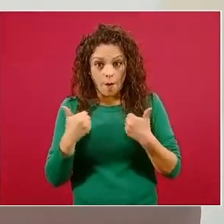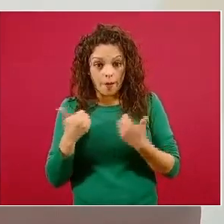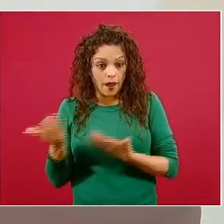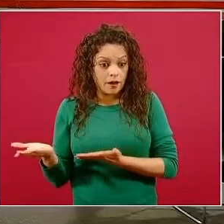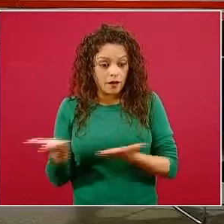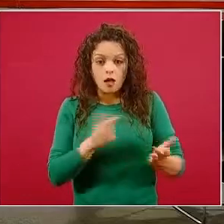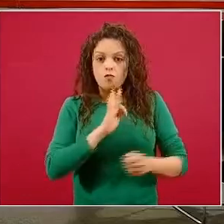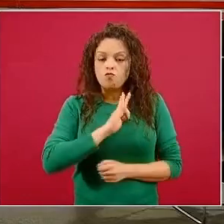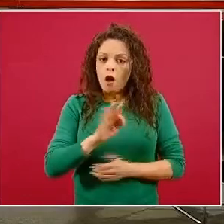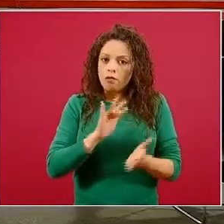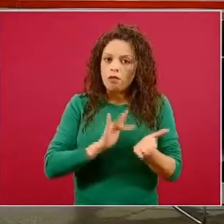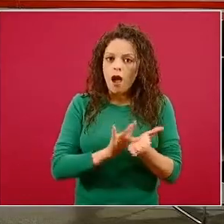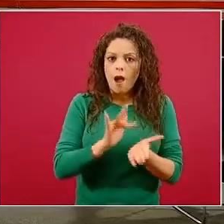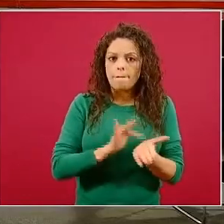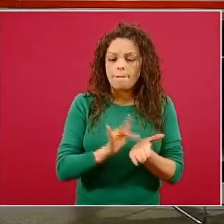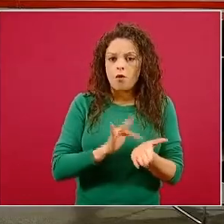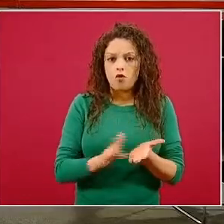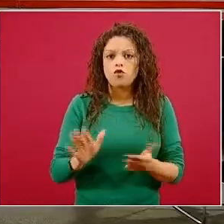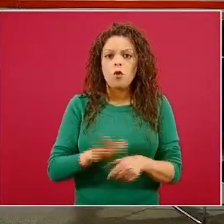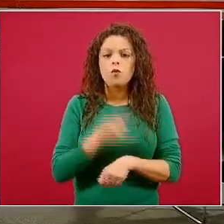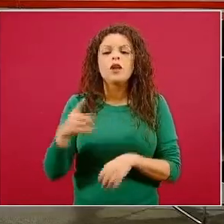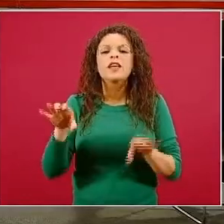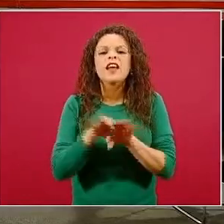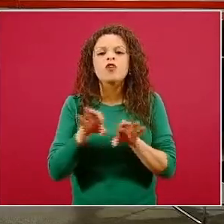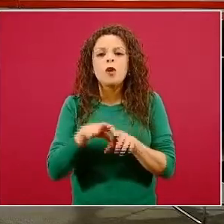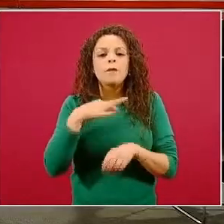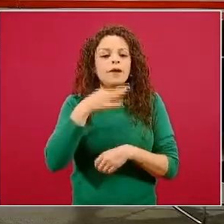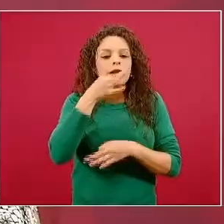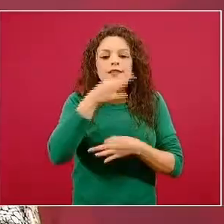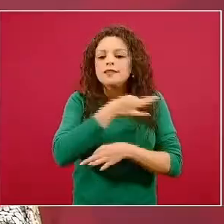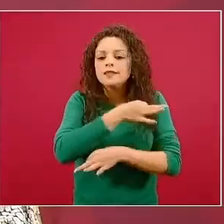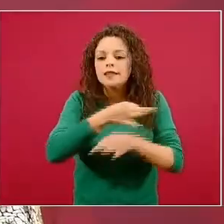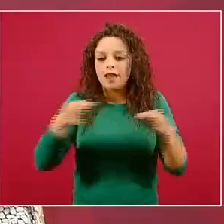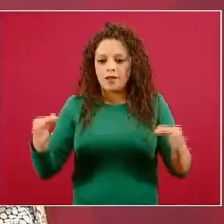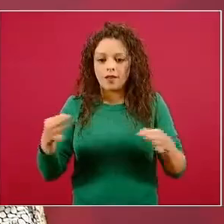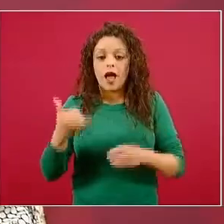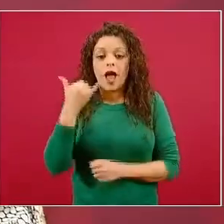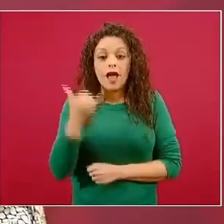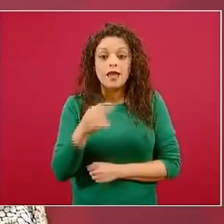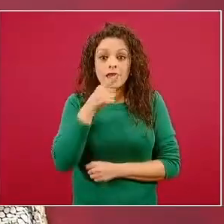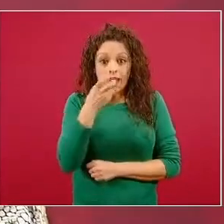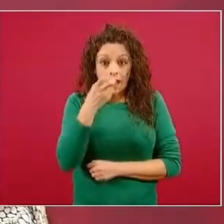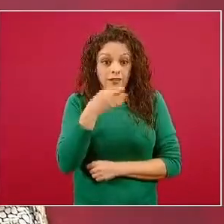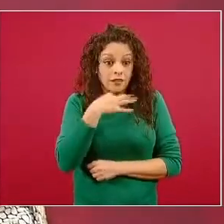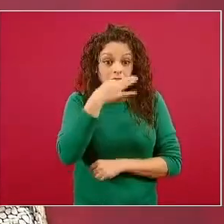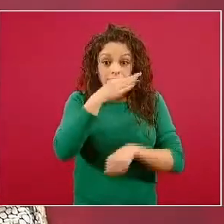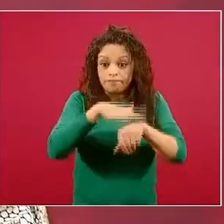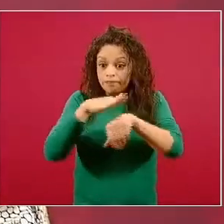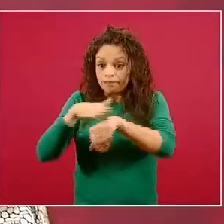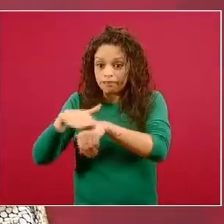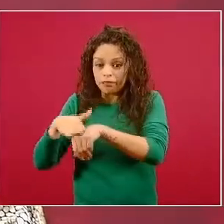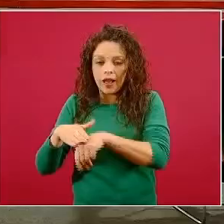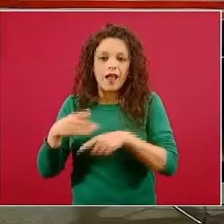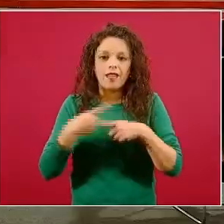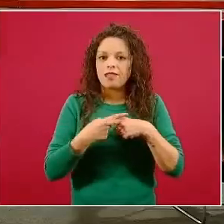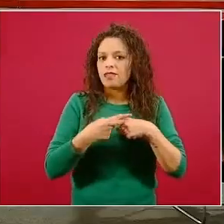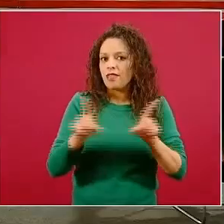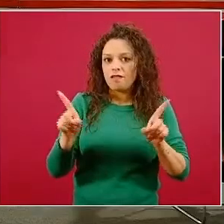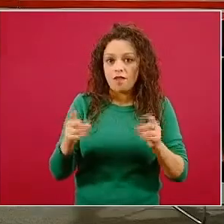han ayudado a saber cómo comunicar. Y el mensaje también tiene que ser diferente. No nos comunicamos igual